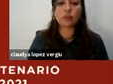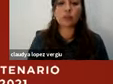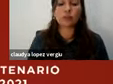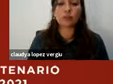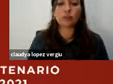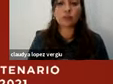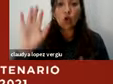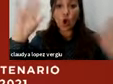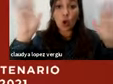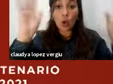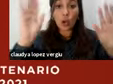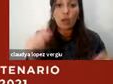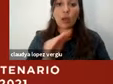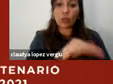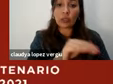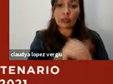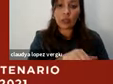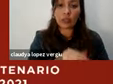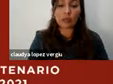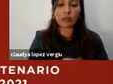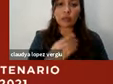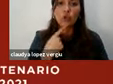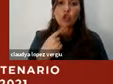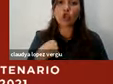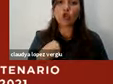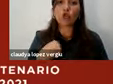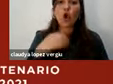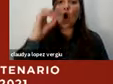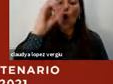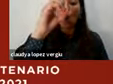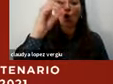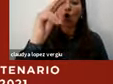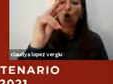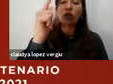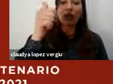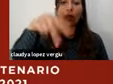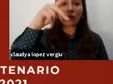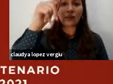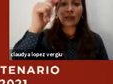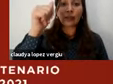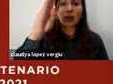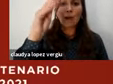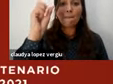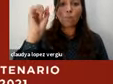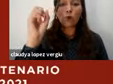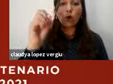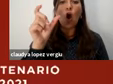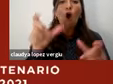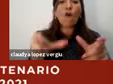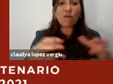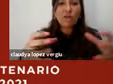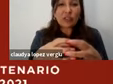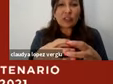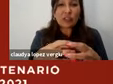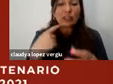Hola, buenas tardes. Nosotros nos encontramos en Ollantaytambo. Nuestras oficinas quedan en Ollantaytambo y si se